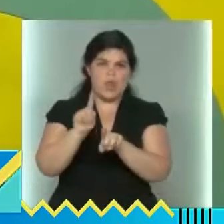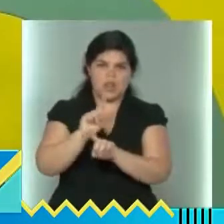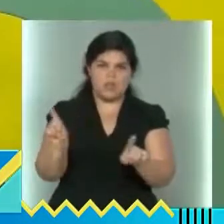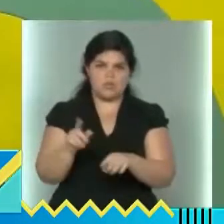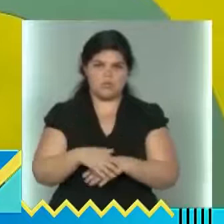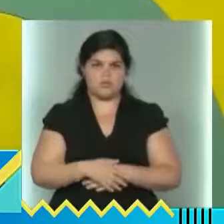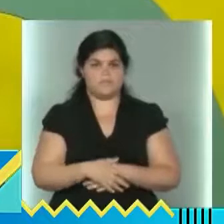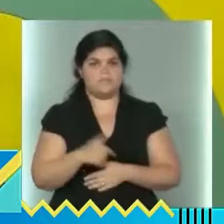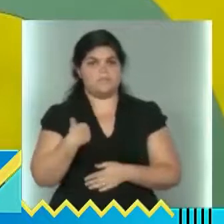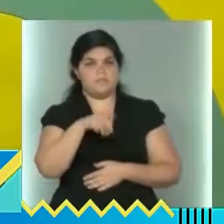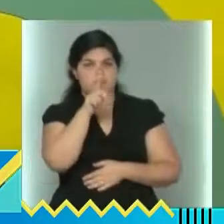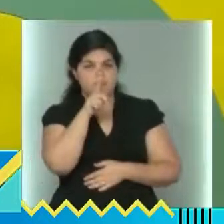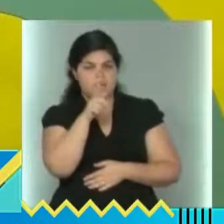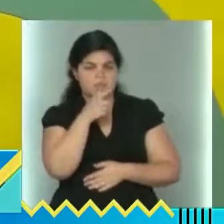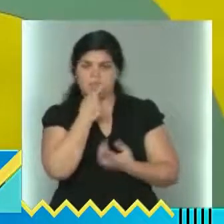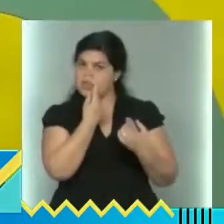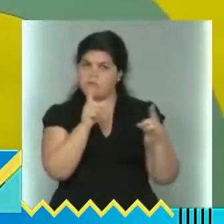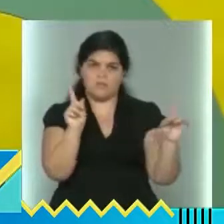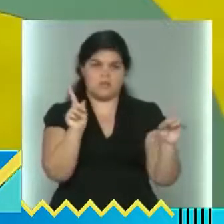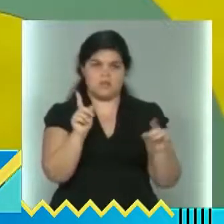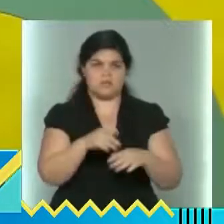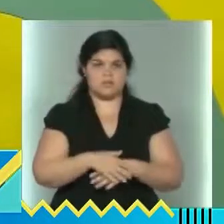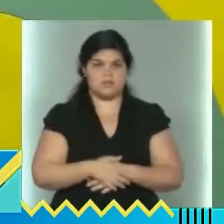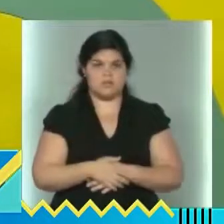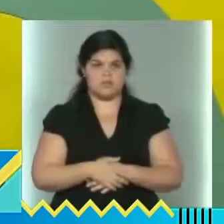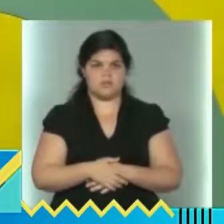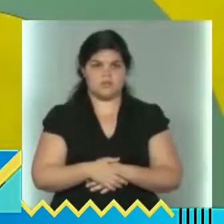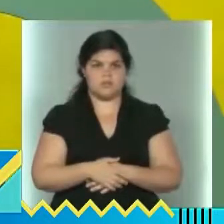gran diferencia. Una cosa es estar,